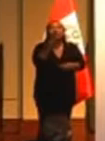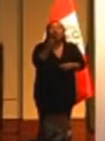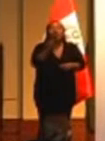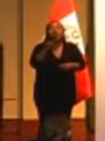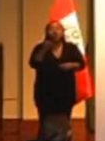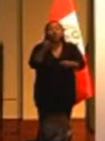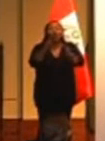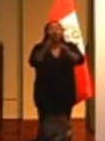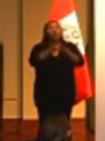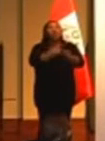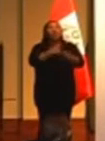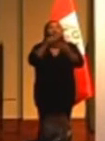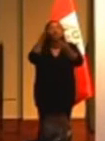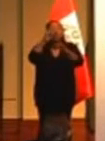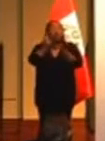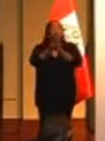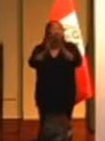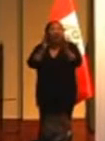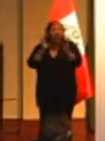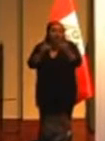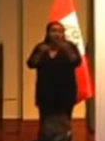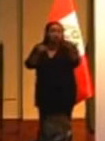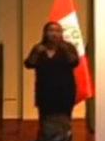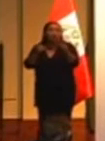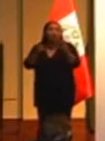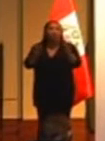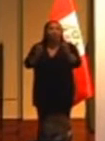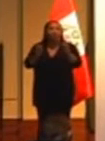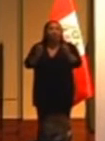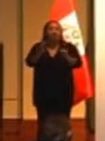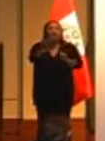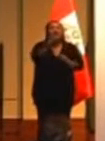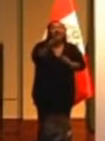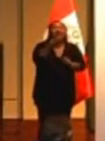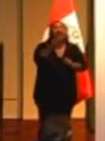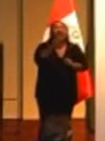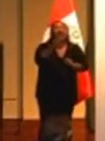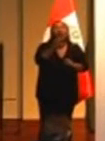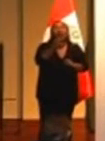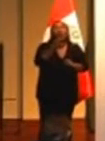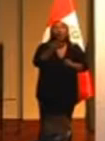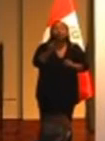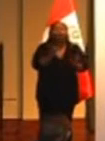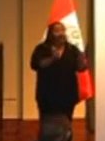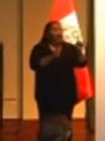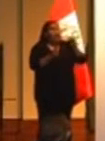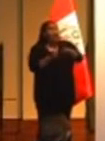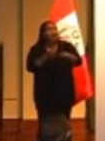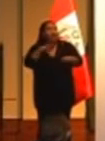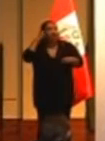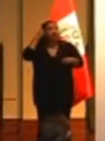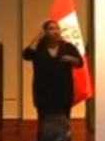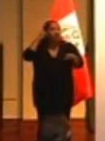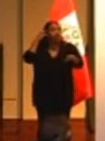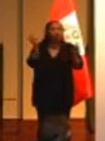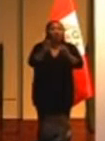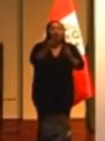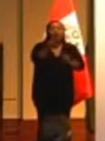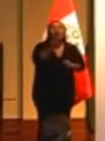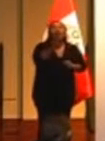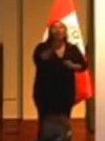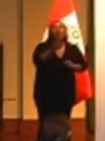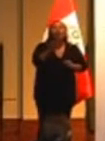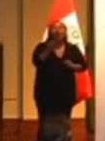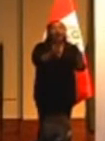la Universidad de Piura, por poner un ejemplo, o ir de Santa Cruz acá al corazón de Miraflores, o de la Aurora a